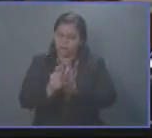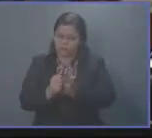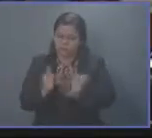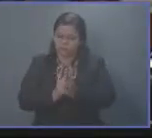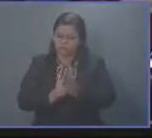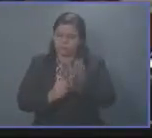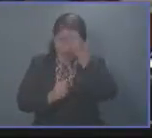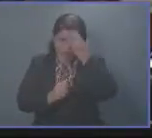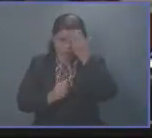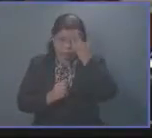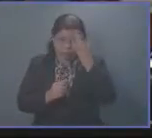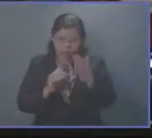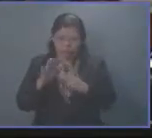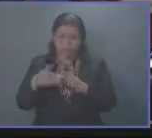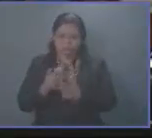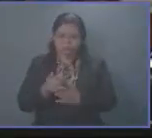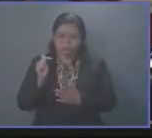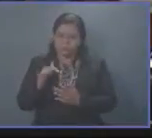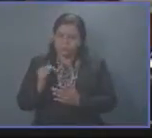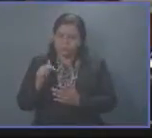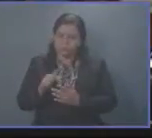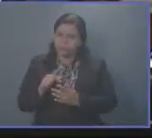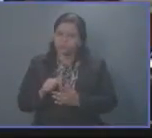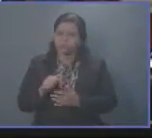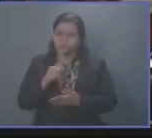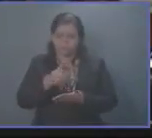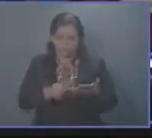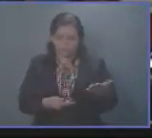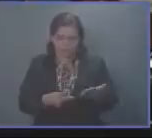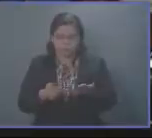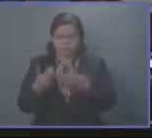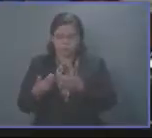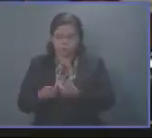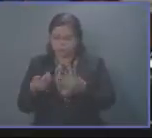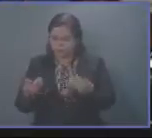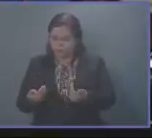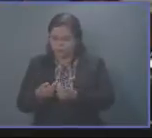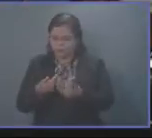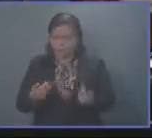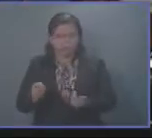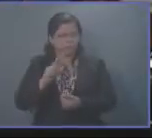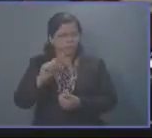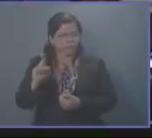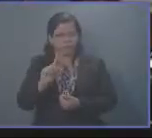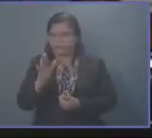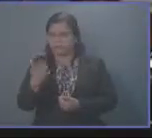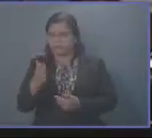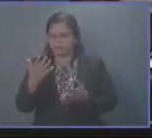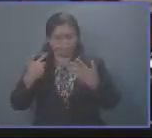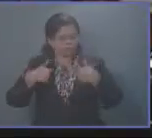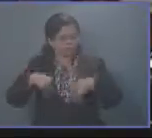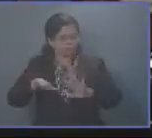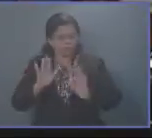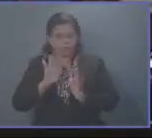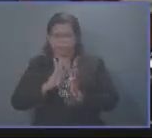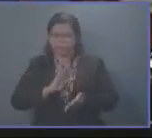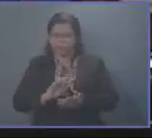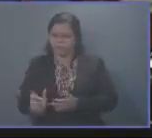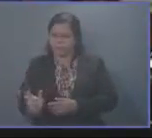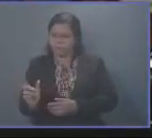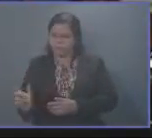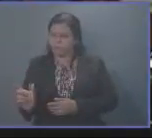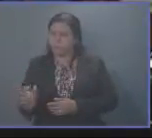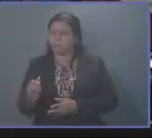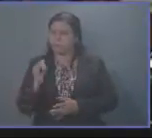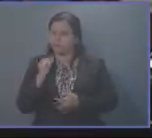en el estado de cuenta deben separarse los cargos y no confundir con el uso normal de la tarjeta. Y finalmente,